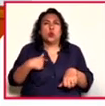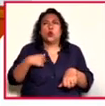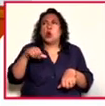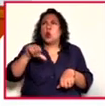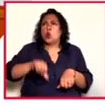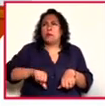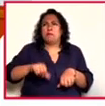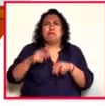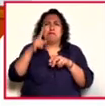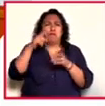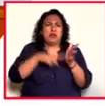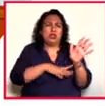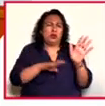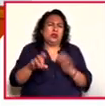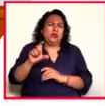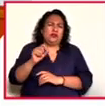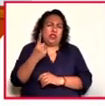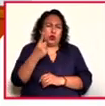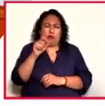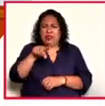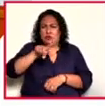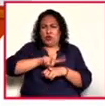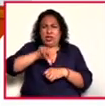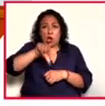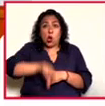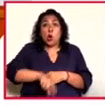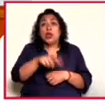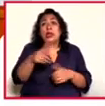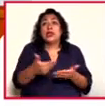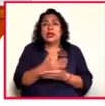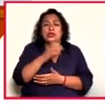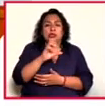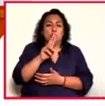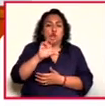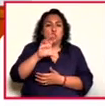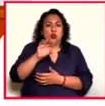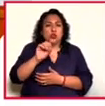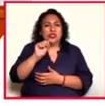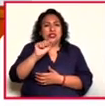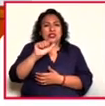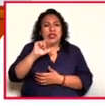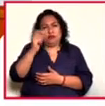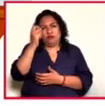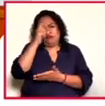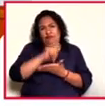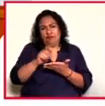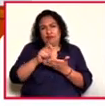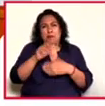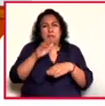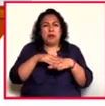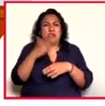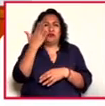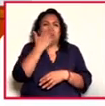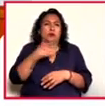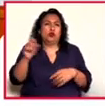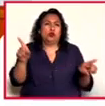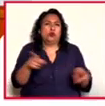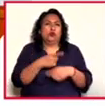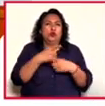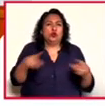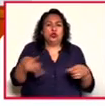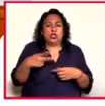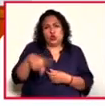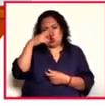de 1921, nació Cuco Sánchez, uno de los compositores e intérpretes más famosos de la música vernácula de nuestro